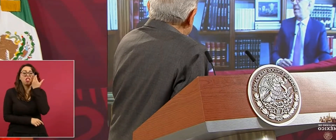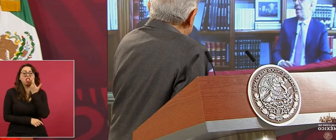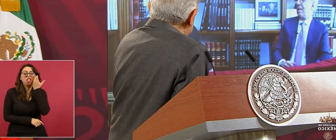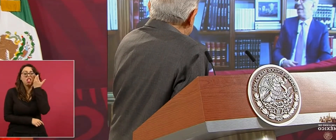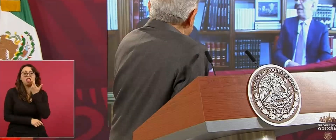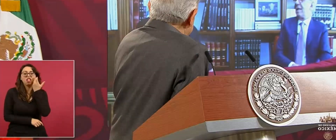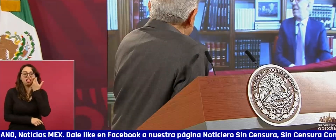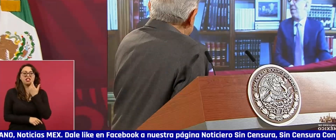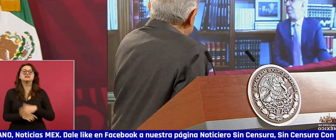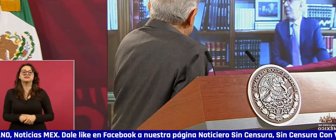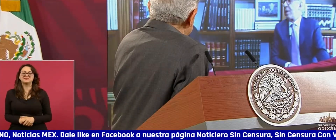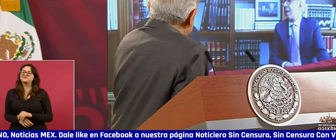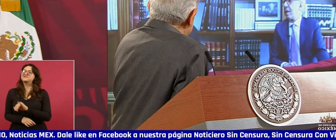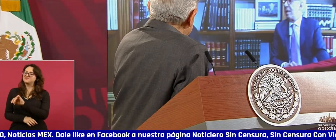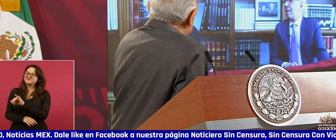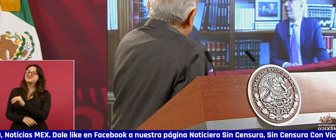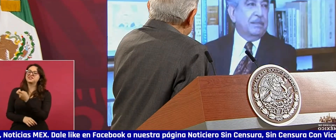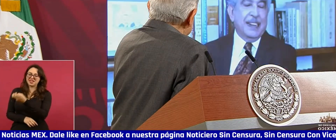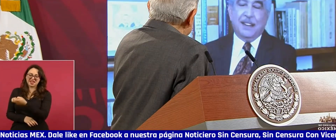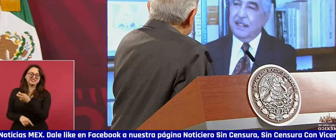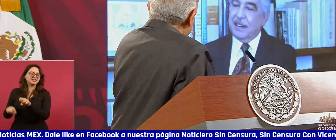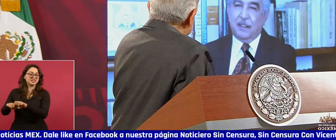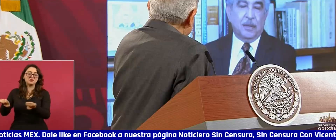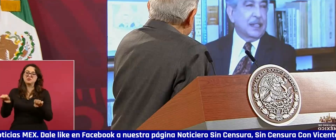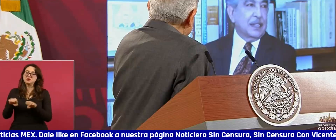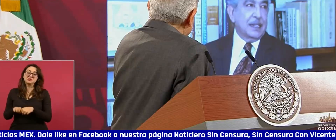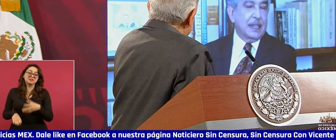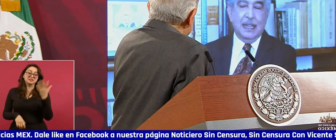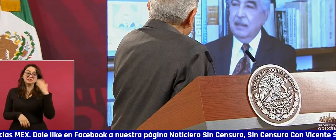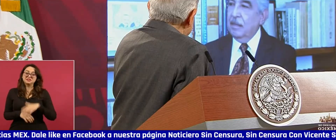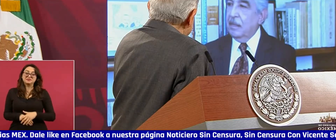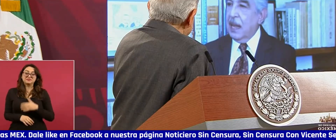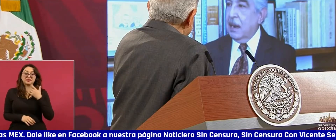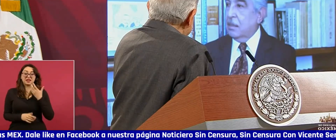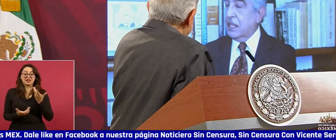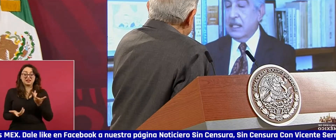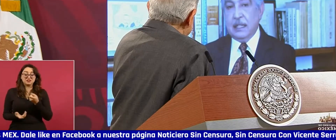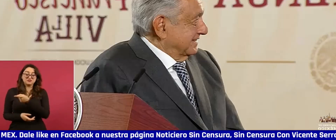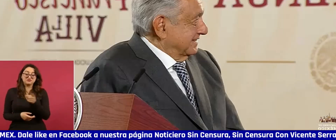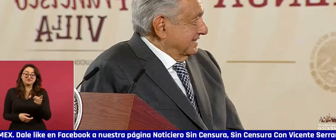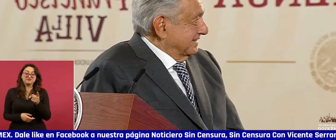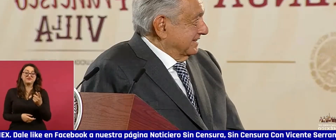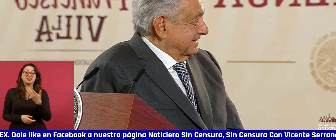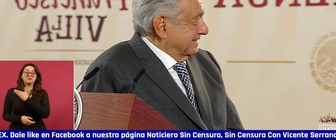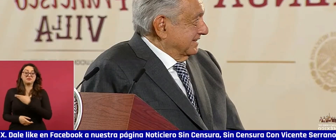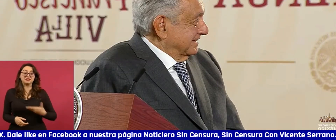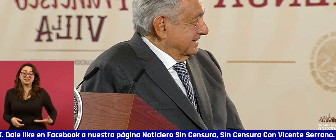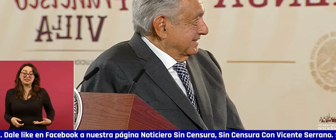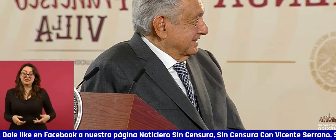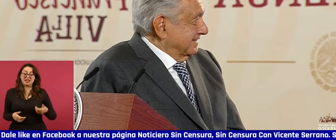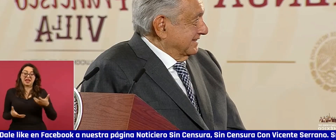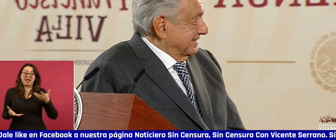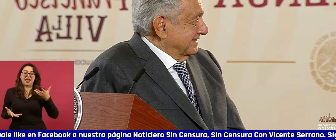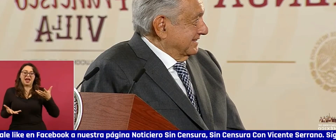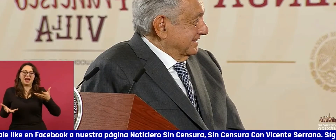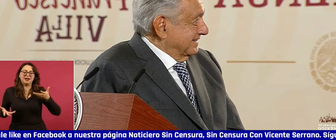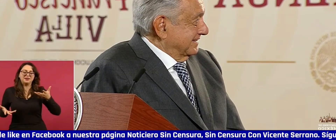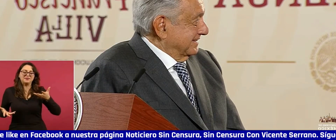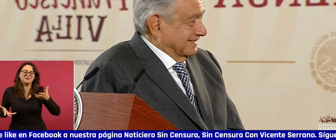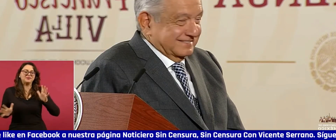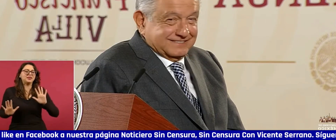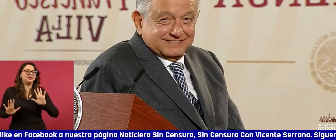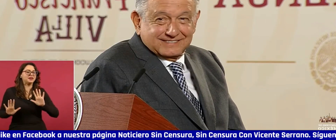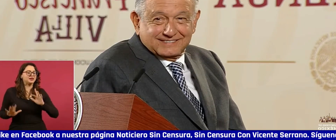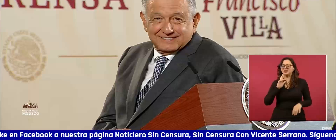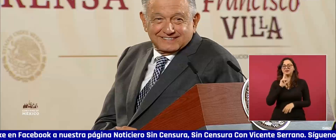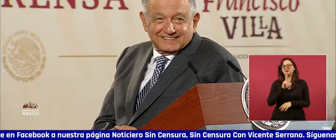lamiendo, híjole, no voy a decir qué, al presidente López Obrador. Qué vergüenza.